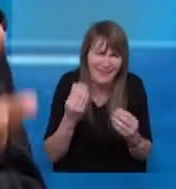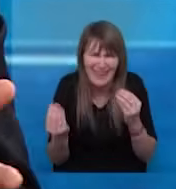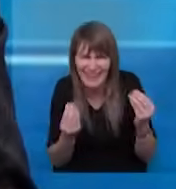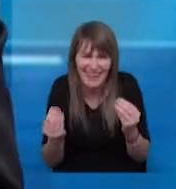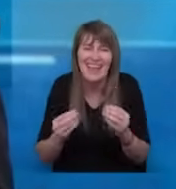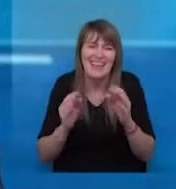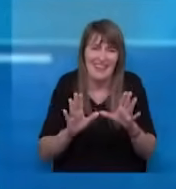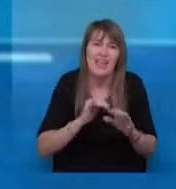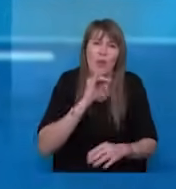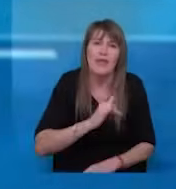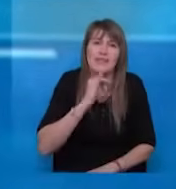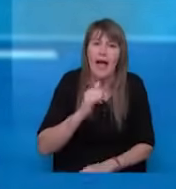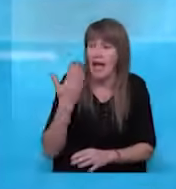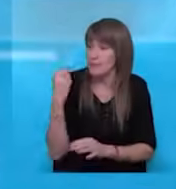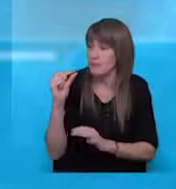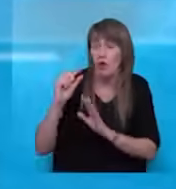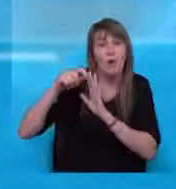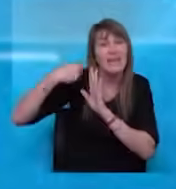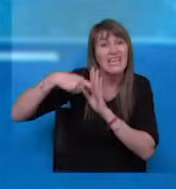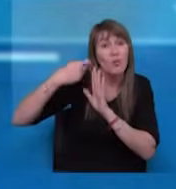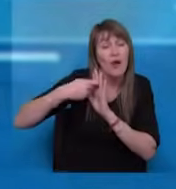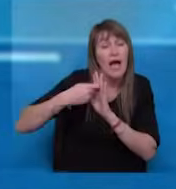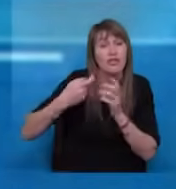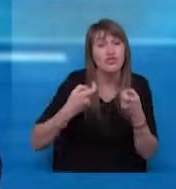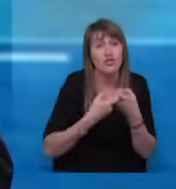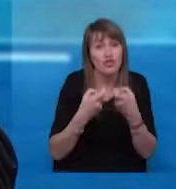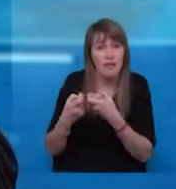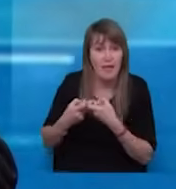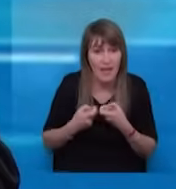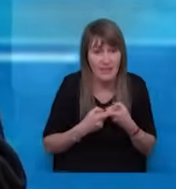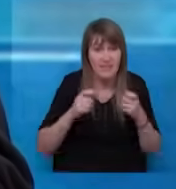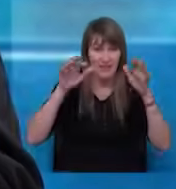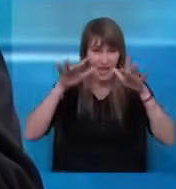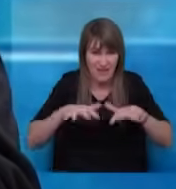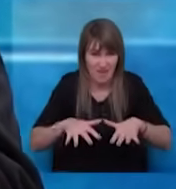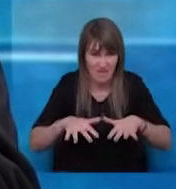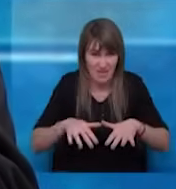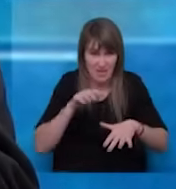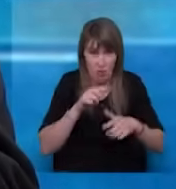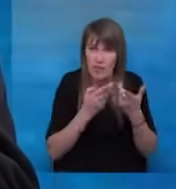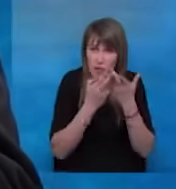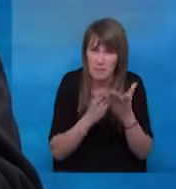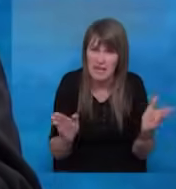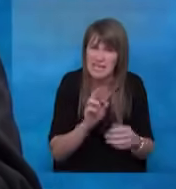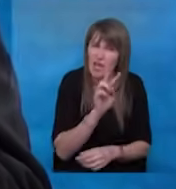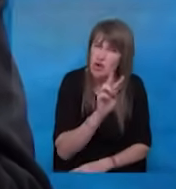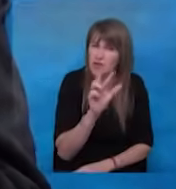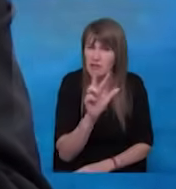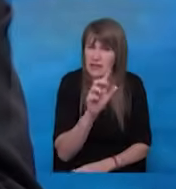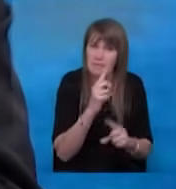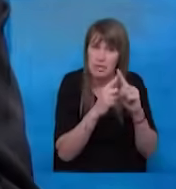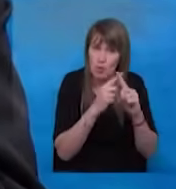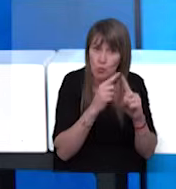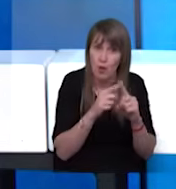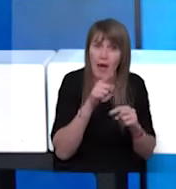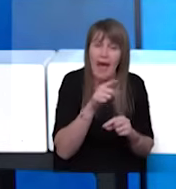la reciente película La Sociedad de la Nieve, hay una escena al inicio nomás, a los 2 minutos, 3 minutos, donde se